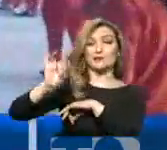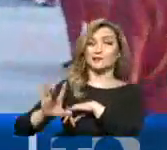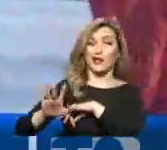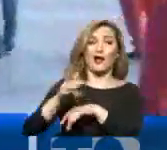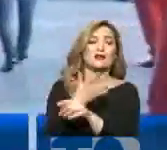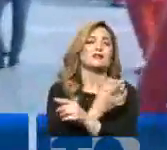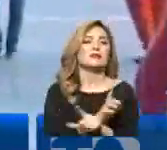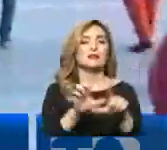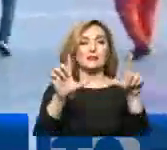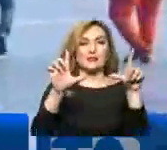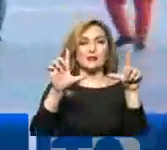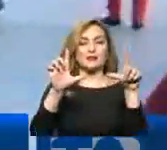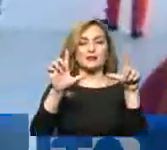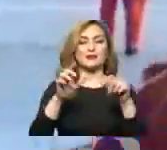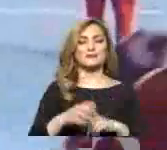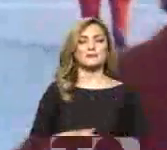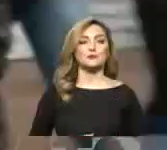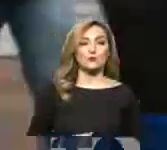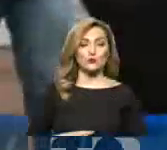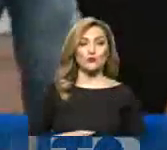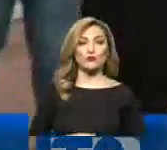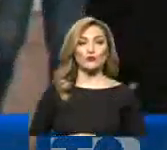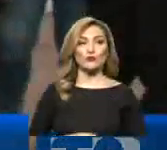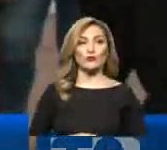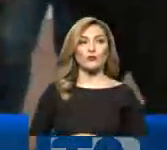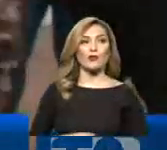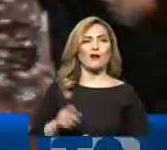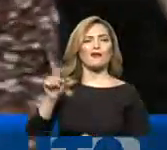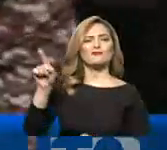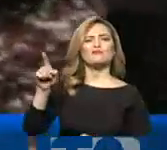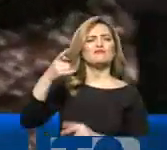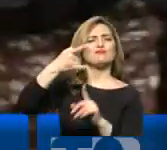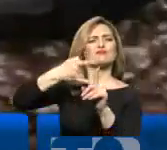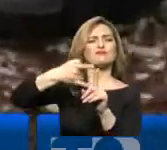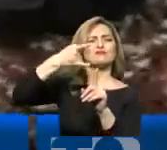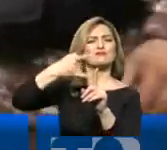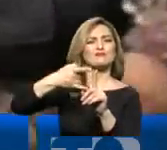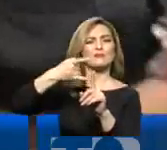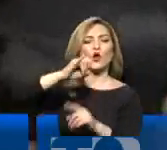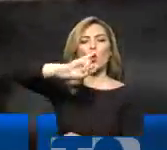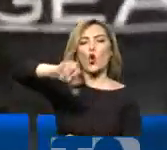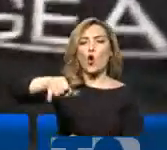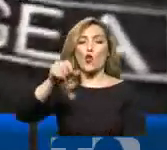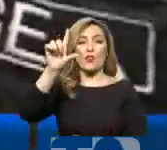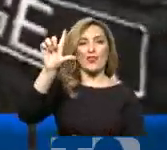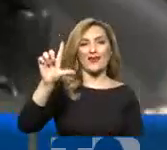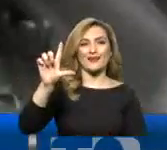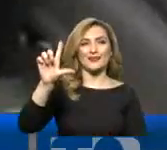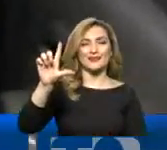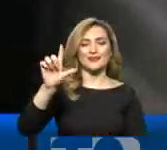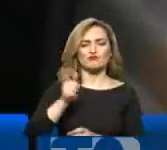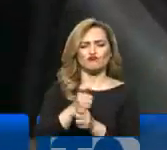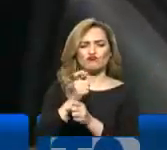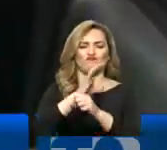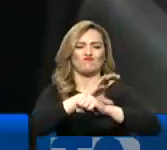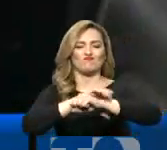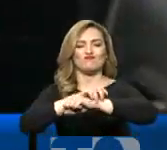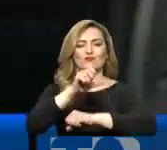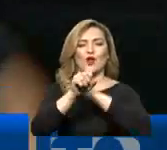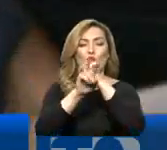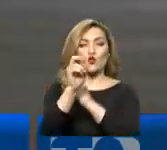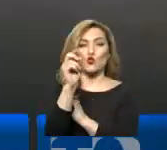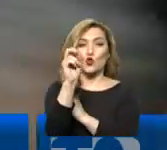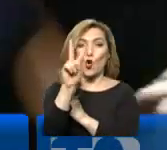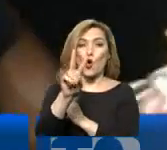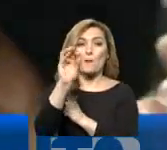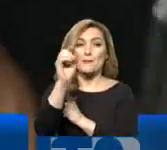donde se encuentra recluido a la fecha. Zambrano, también conocido con el alias de JL, fue capturado en 2011, pero 2 años